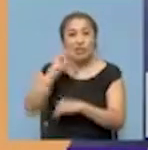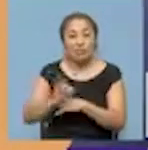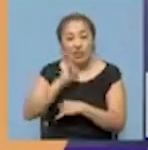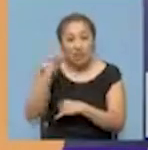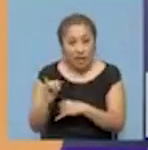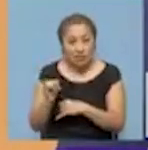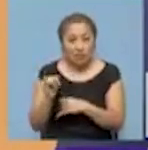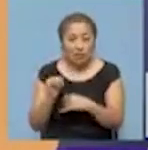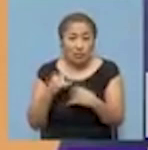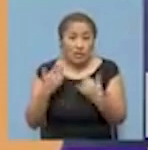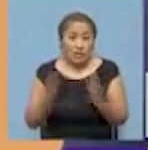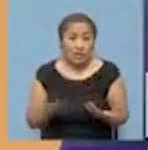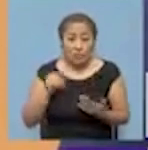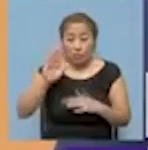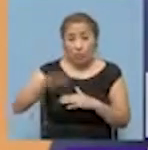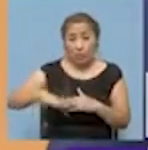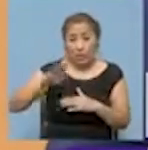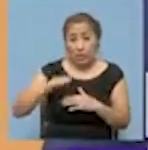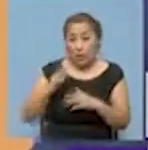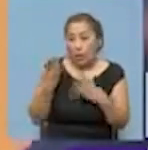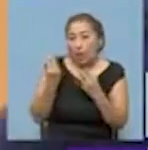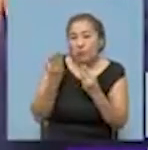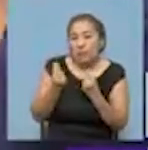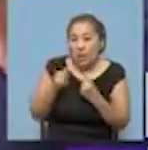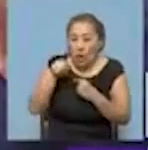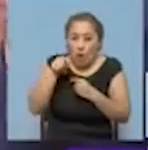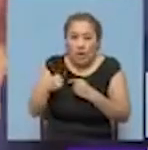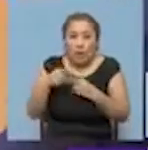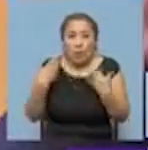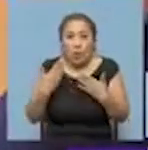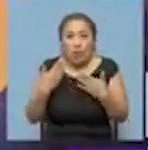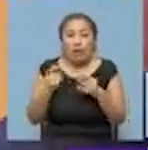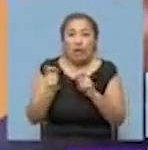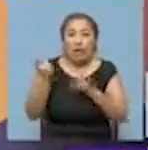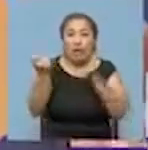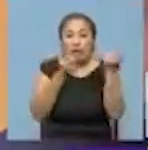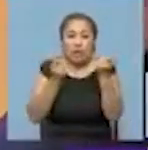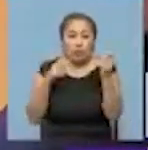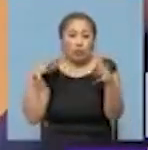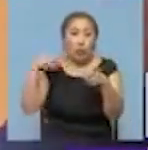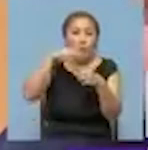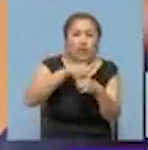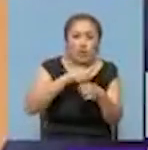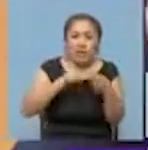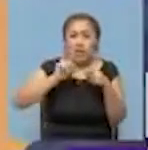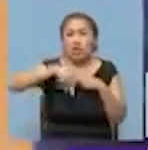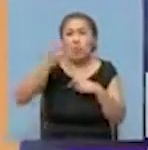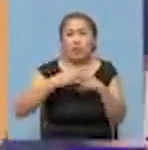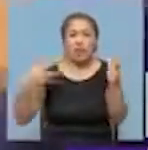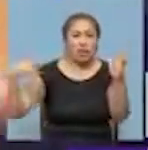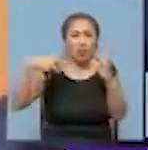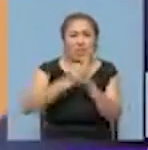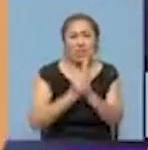obviamente que si vos a un chiquito lo aterroriza con que lo pueden pisar en un auto en la calle que si sale que lo pueden atropellar